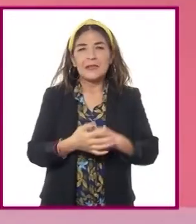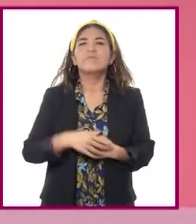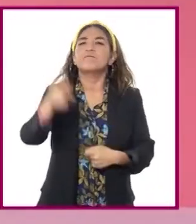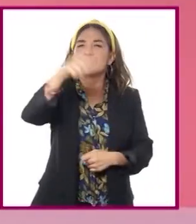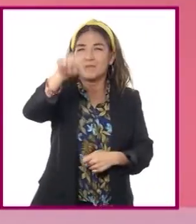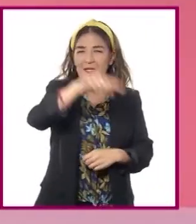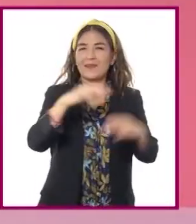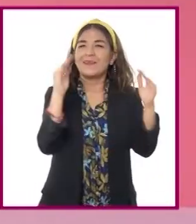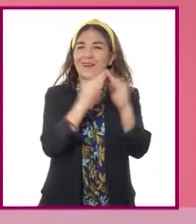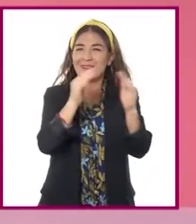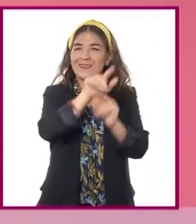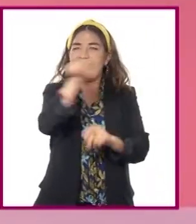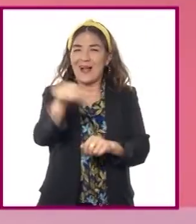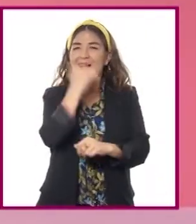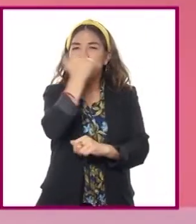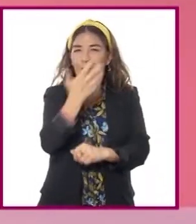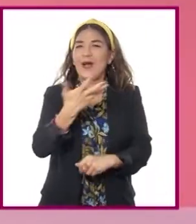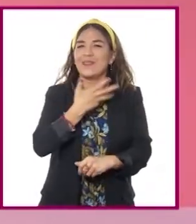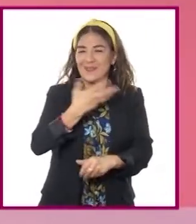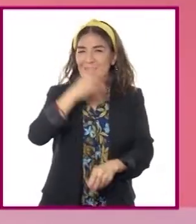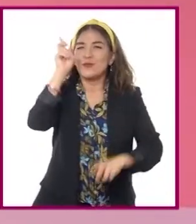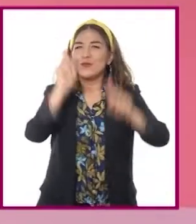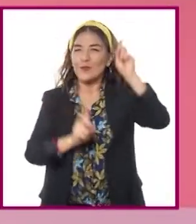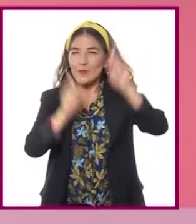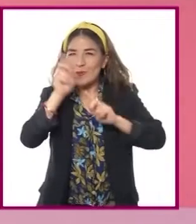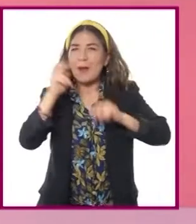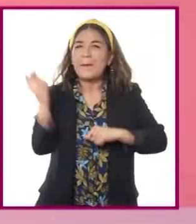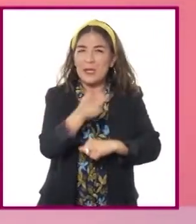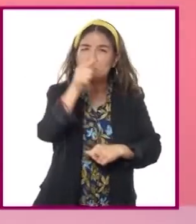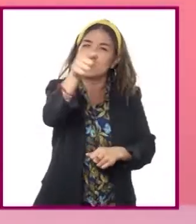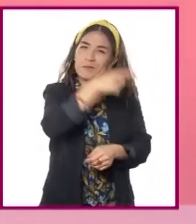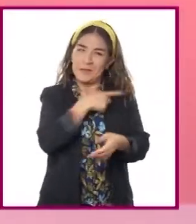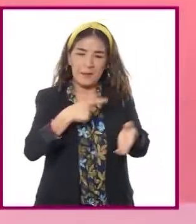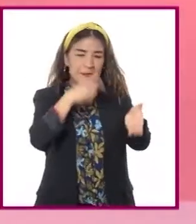seguramente tendrán más preguntas. Formúlenlas. Si